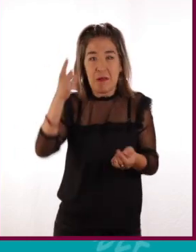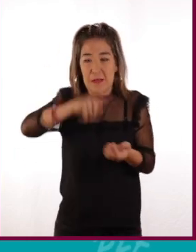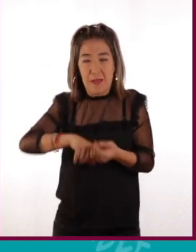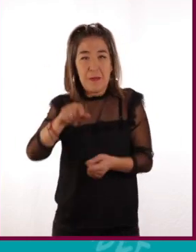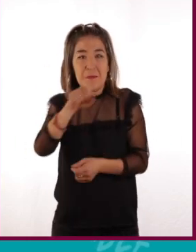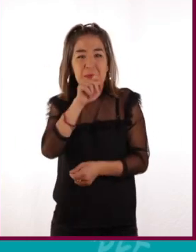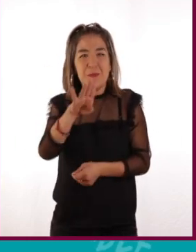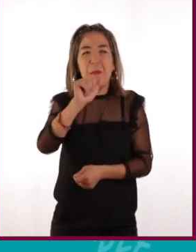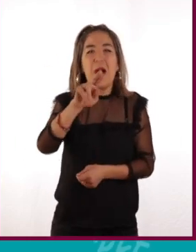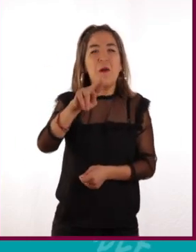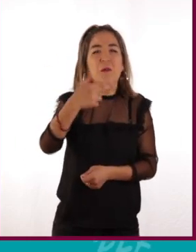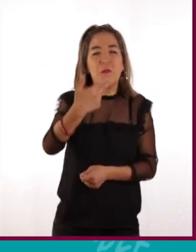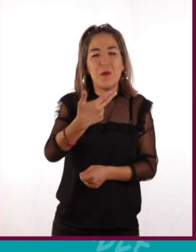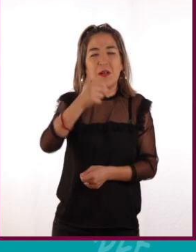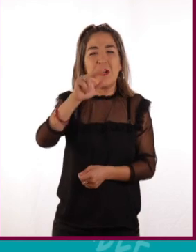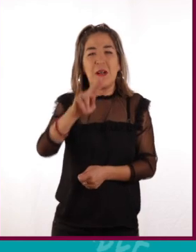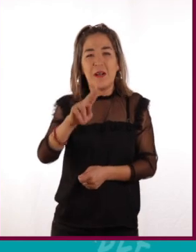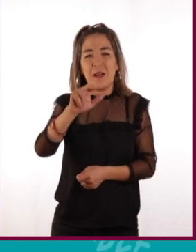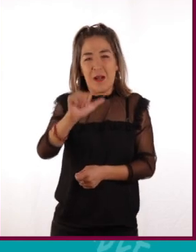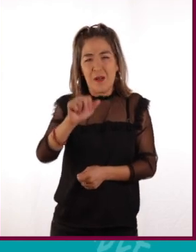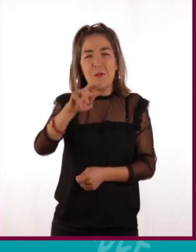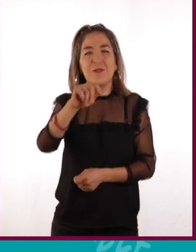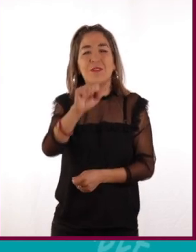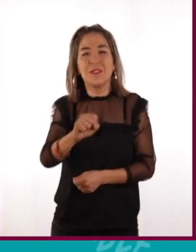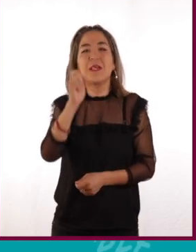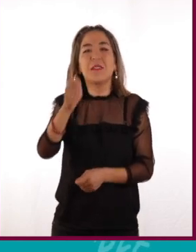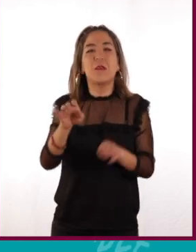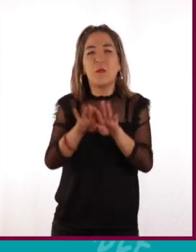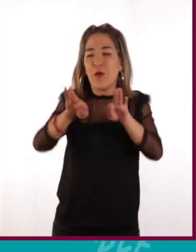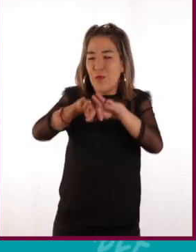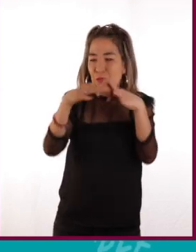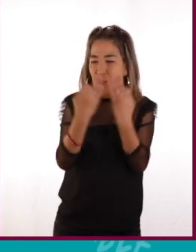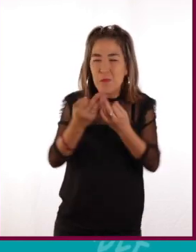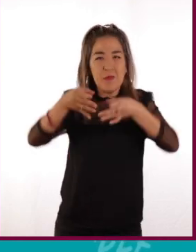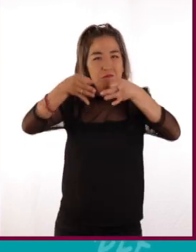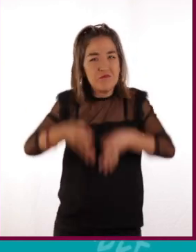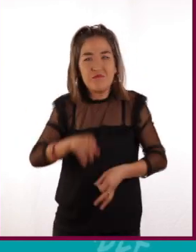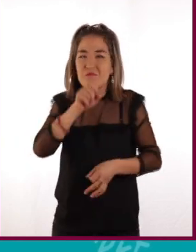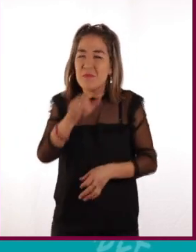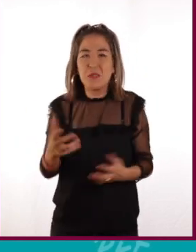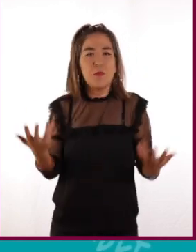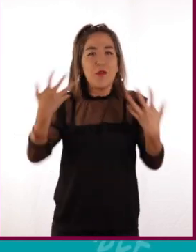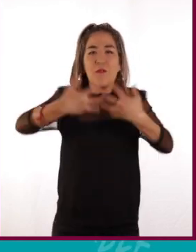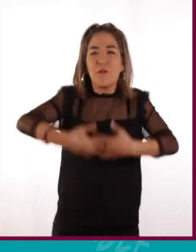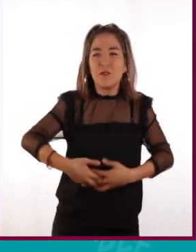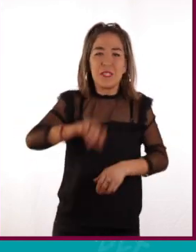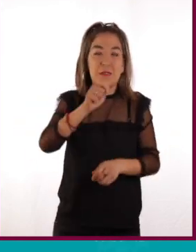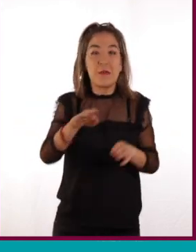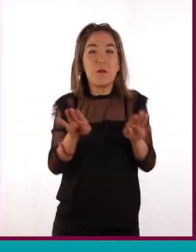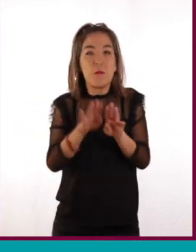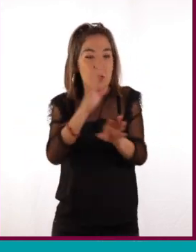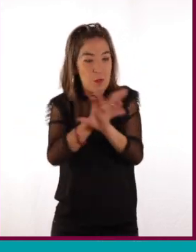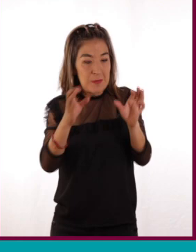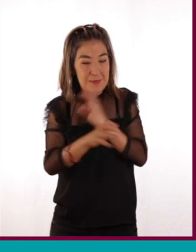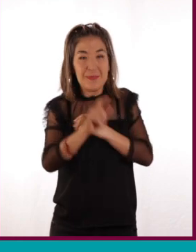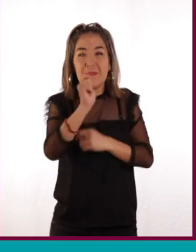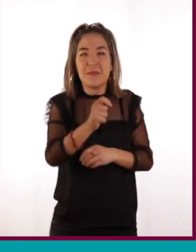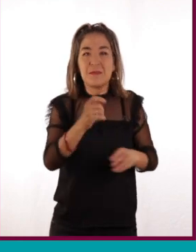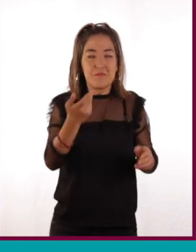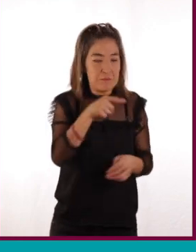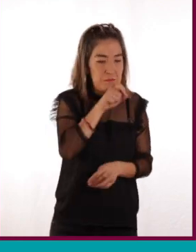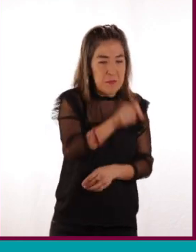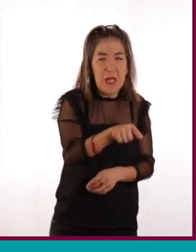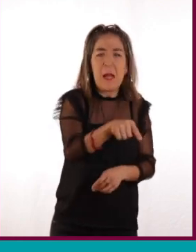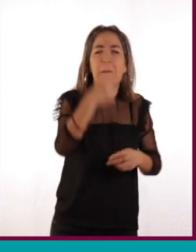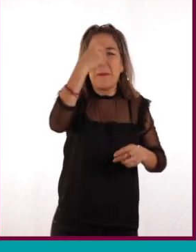artistas pertenecientes a la Bauhaus creían que la forma debe seguir la función, es decir, que es más importante que un